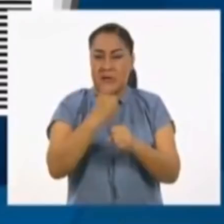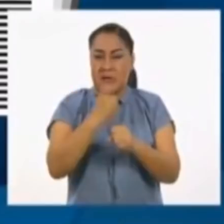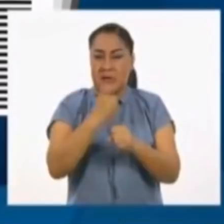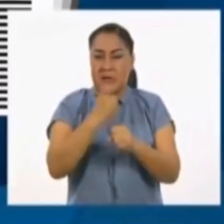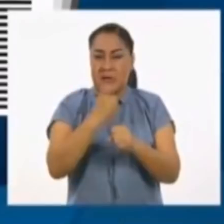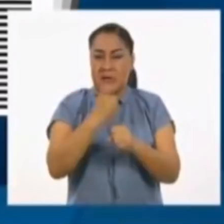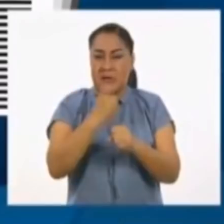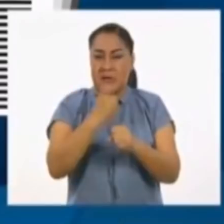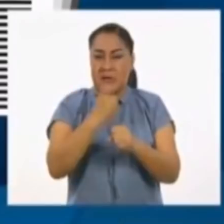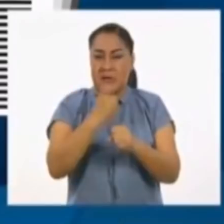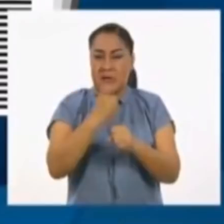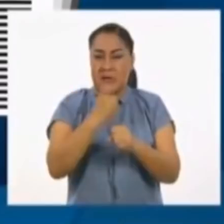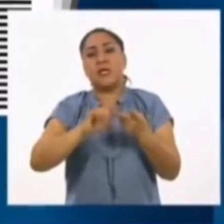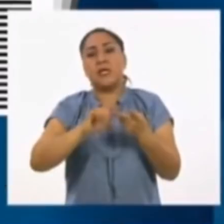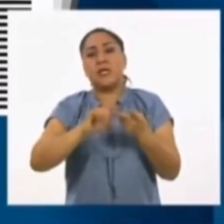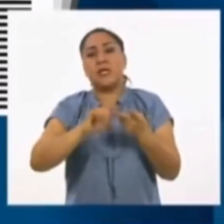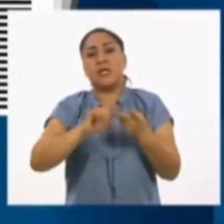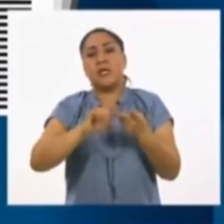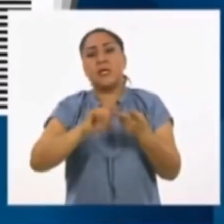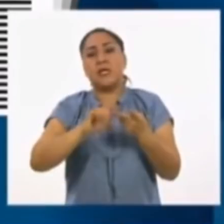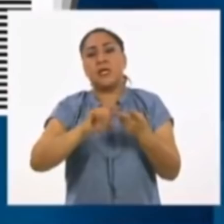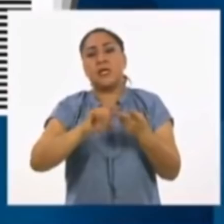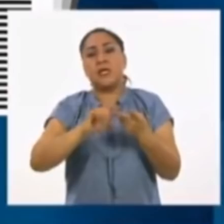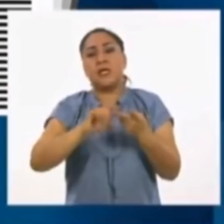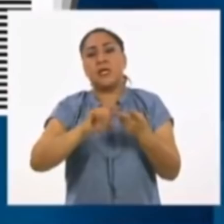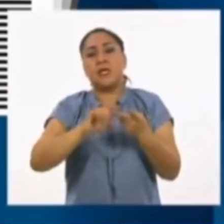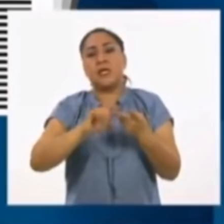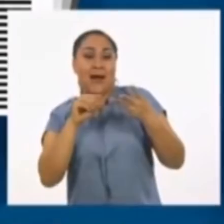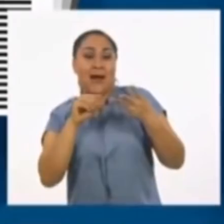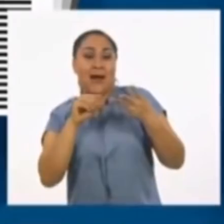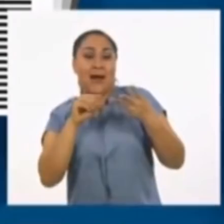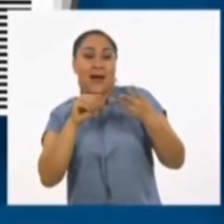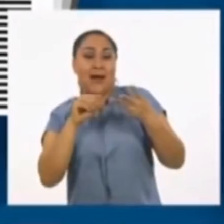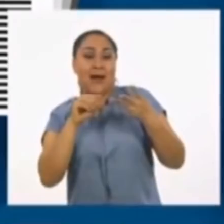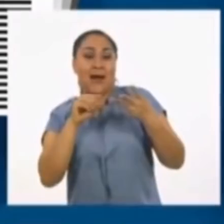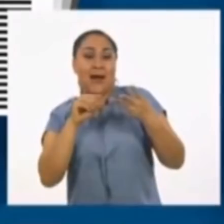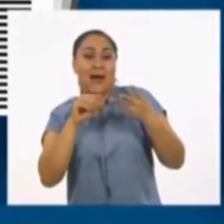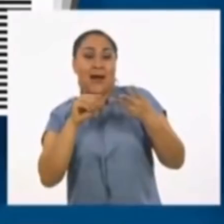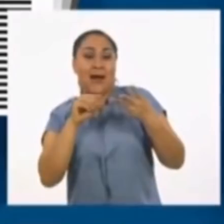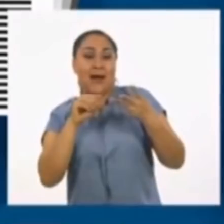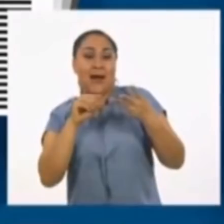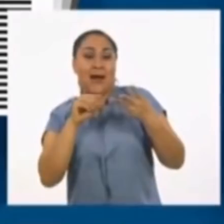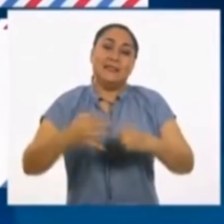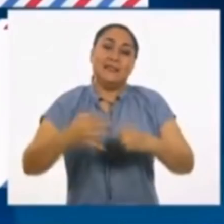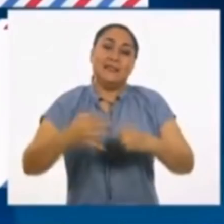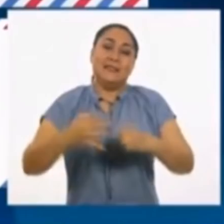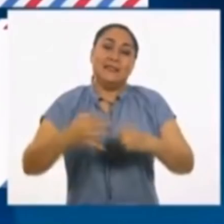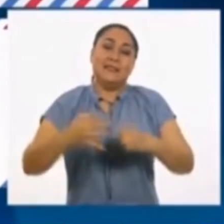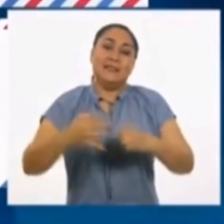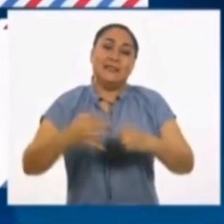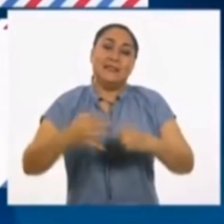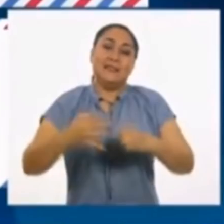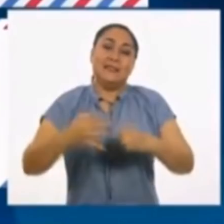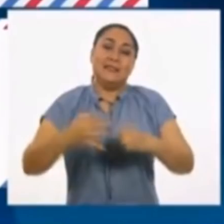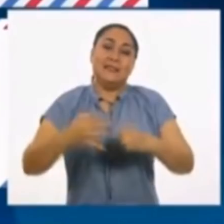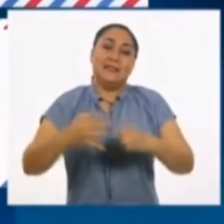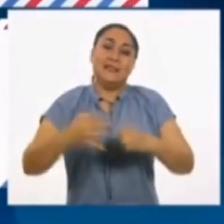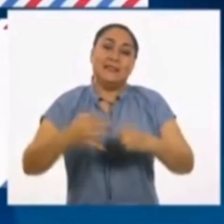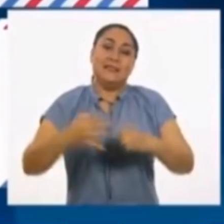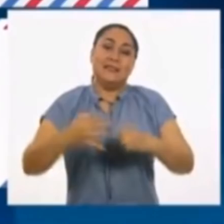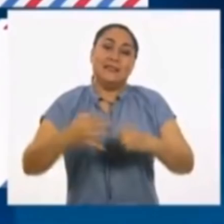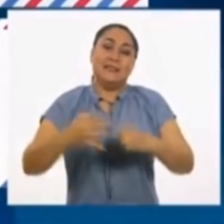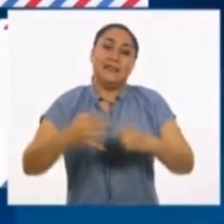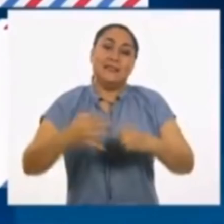a poner un texto informativo, un texto literario y un anuncio publicitario. Nos llegó una carta. Ivana nos dice: le